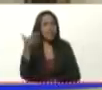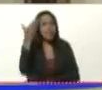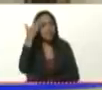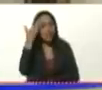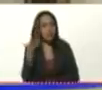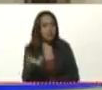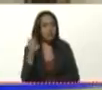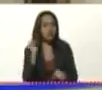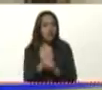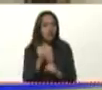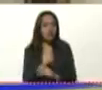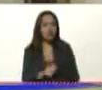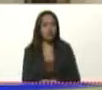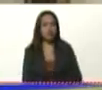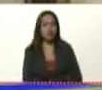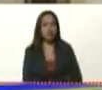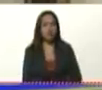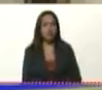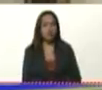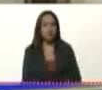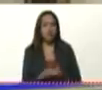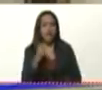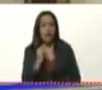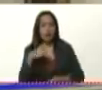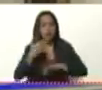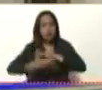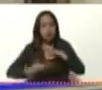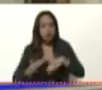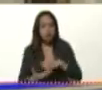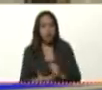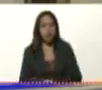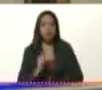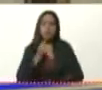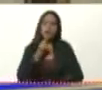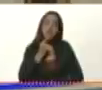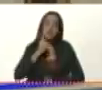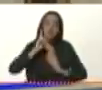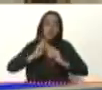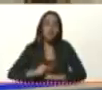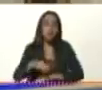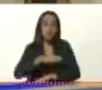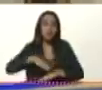esto. Hemos enfrentado circunstancias, padrino,